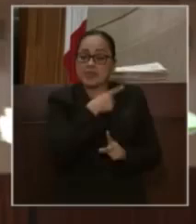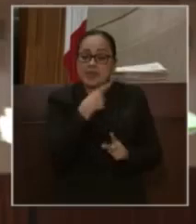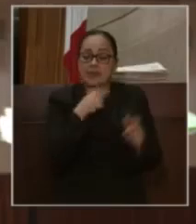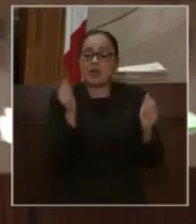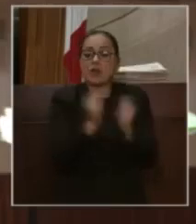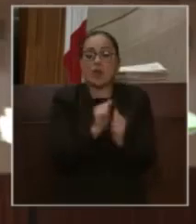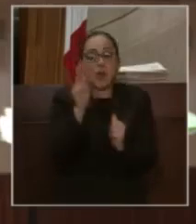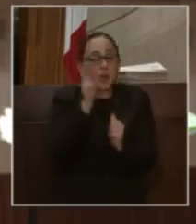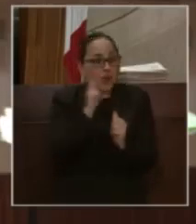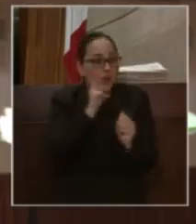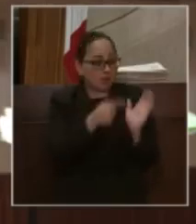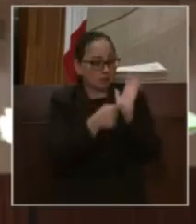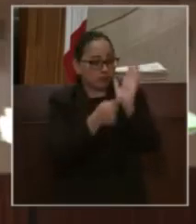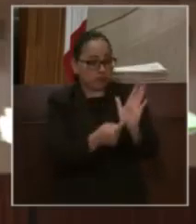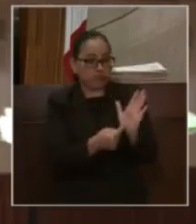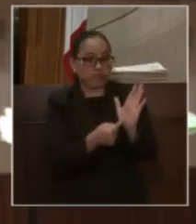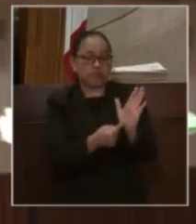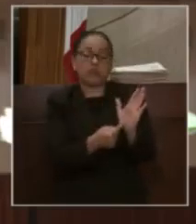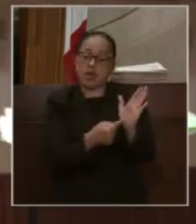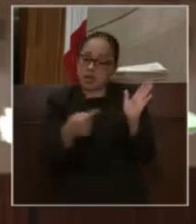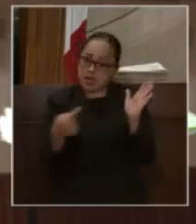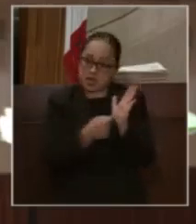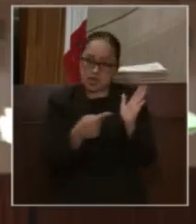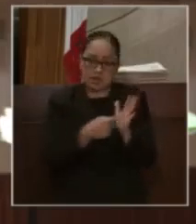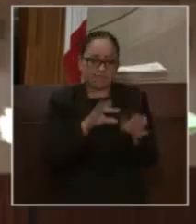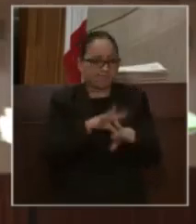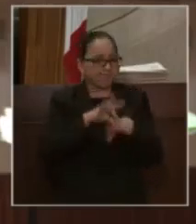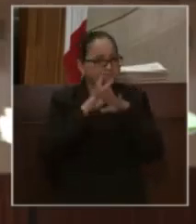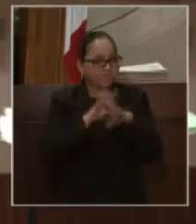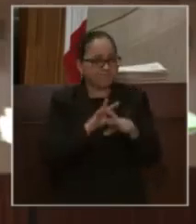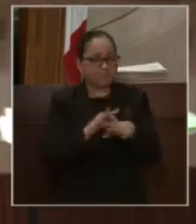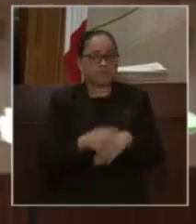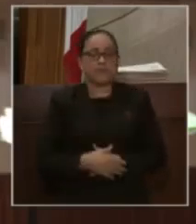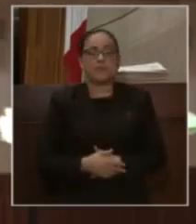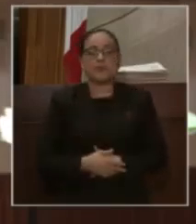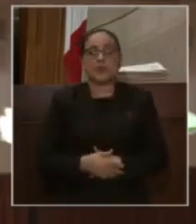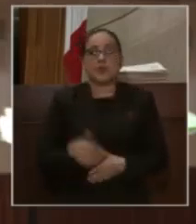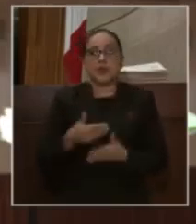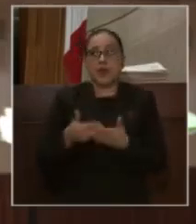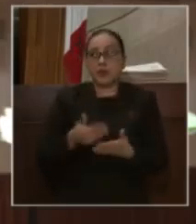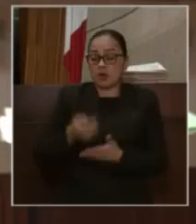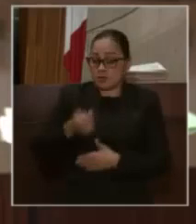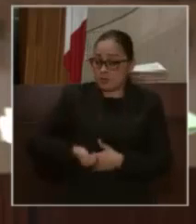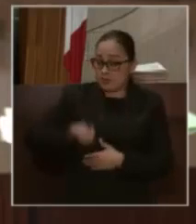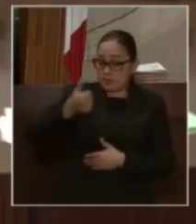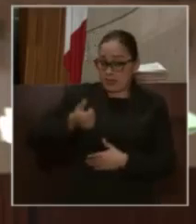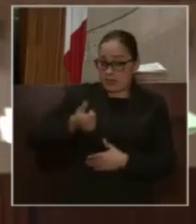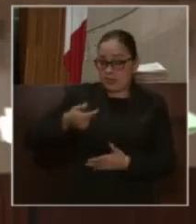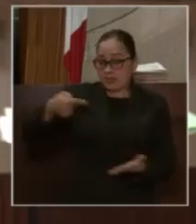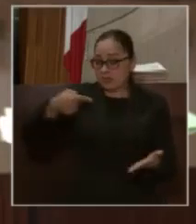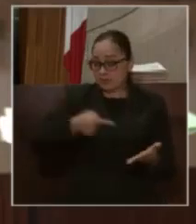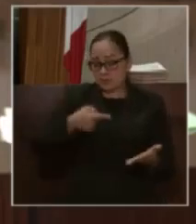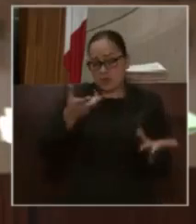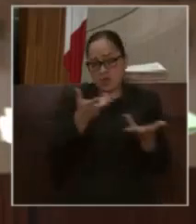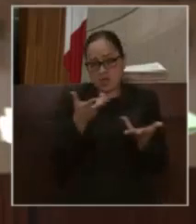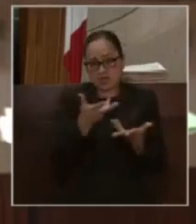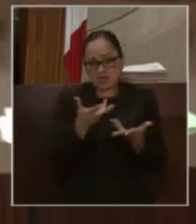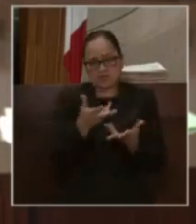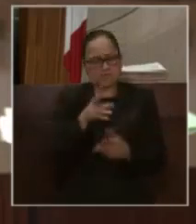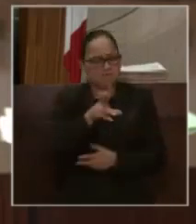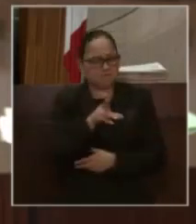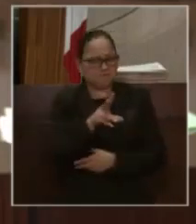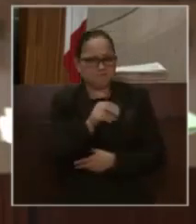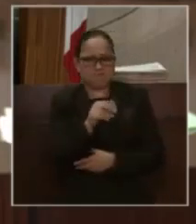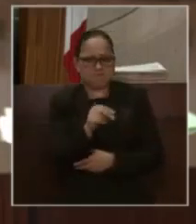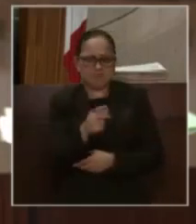probar, acreditar y fundarlo conforme a la ley. Y no es la primera vez que esto sucede en este tipo de investigaciones,